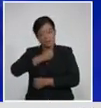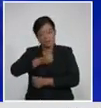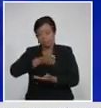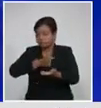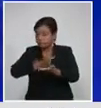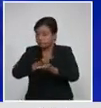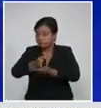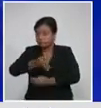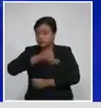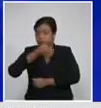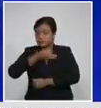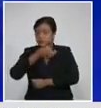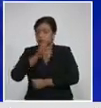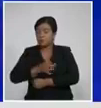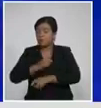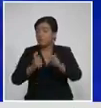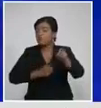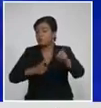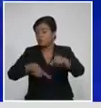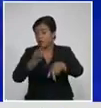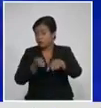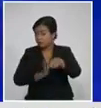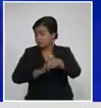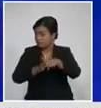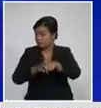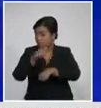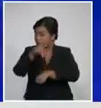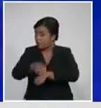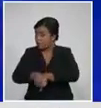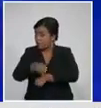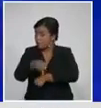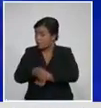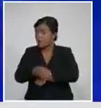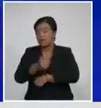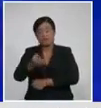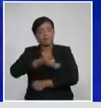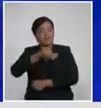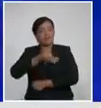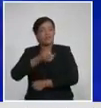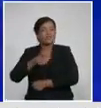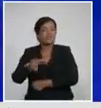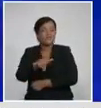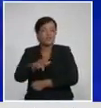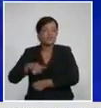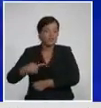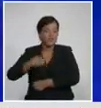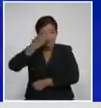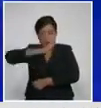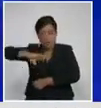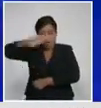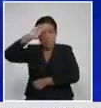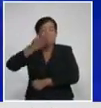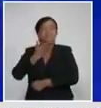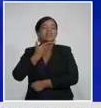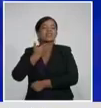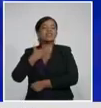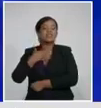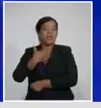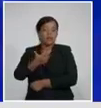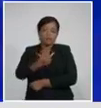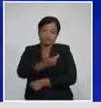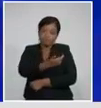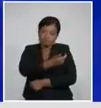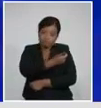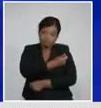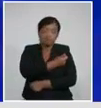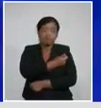del enfrentamiento anti-COVID-19, pero esta vez basados en ese sueño, en las grandes expectativas que tenemos los cubanos con